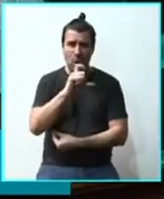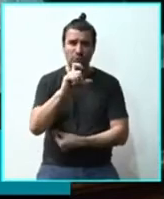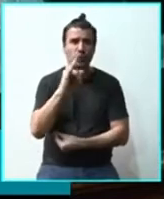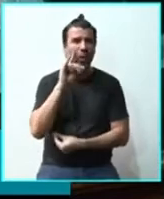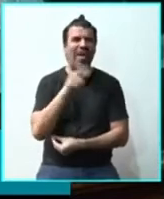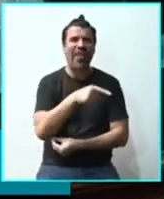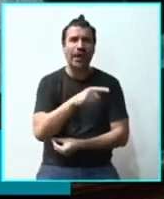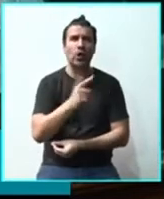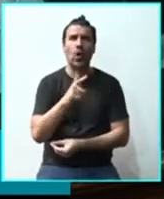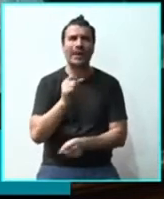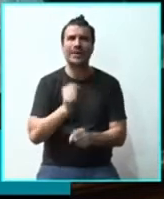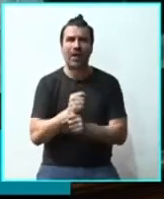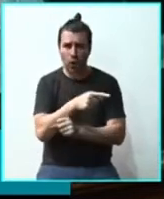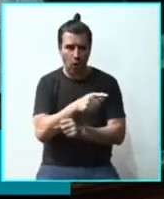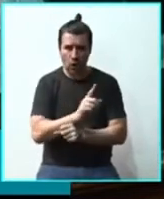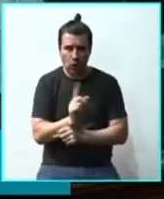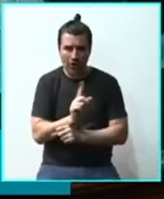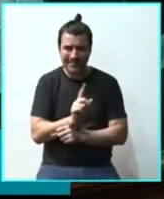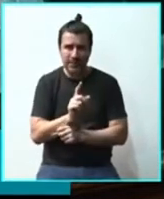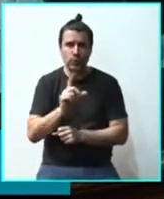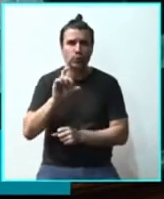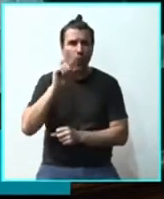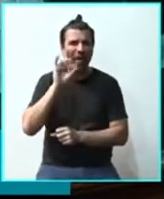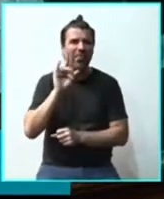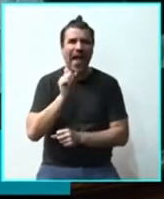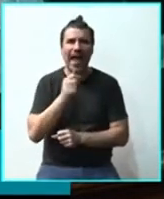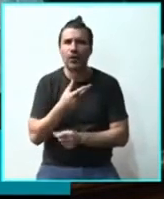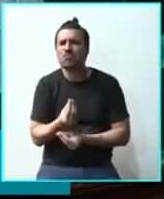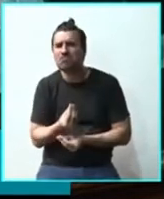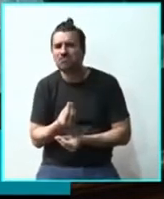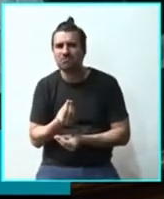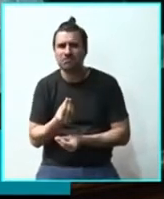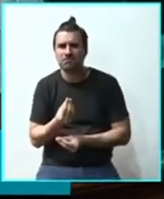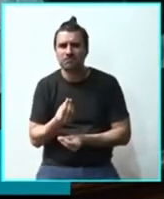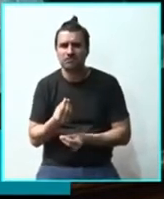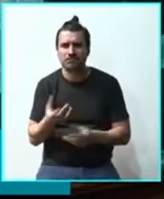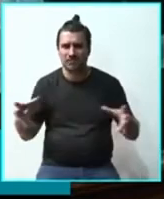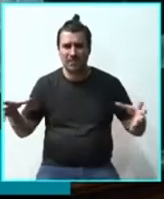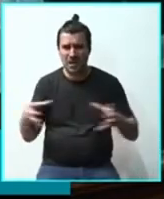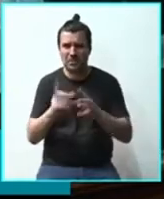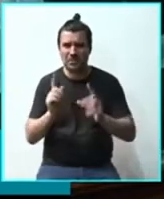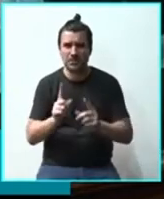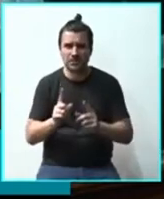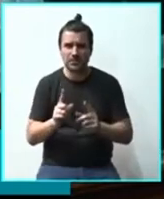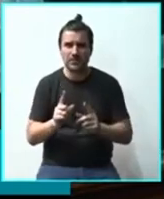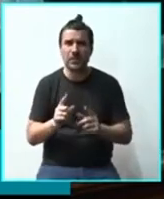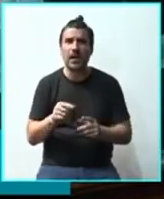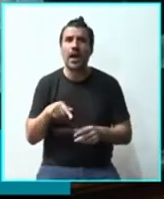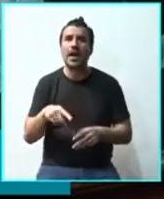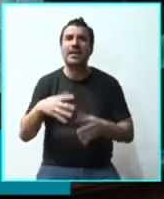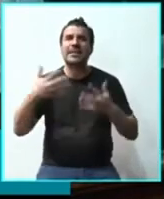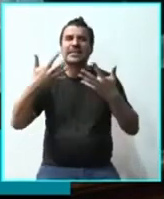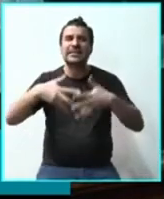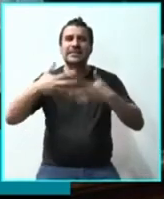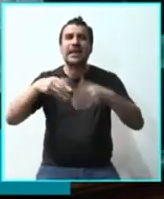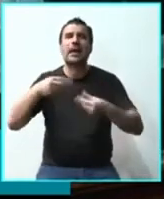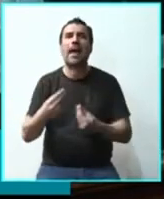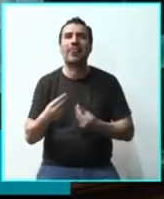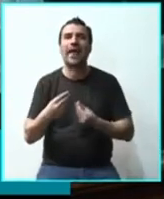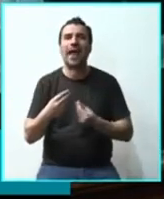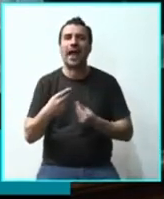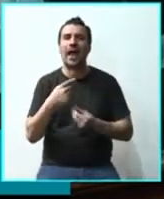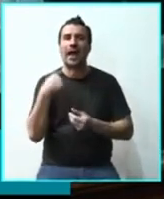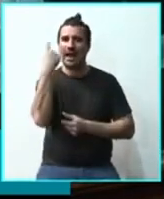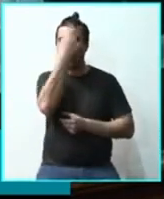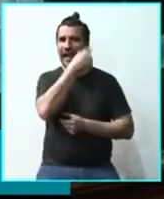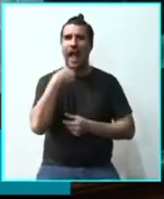de videovigilancia es amplio. El sistema de reconocimiento facial está dentro del sistema de videovigilancia. No es todo